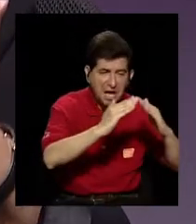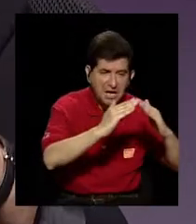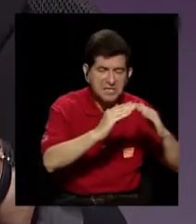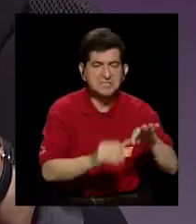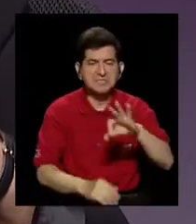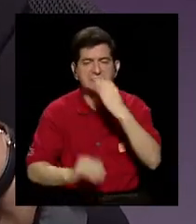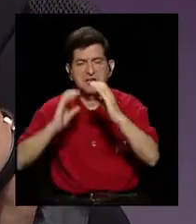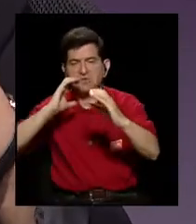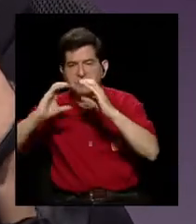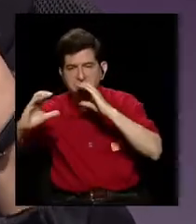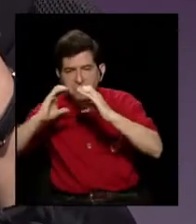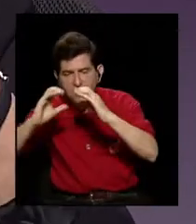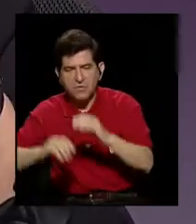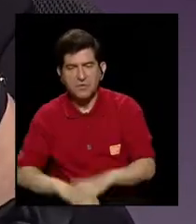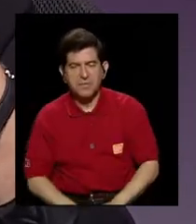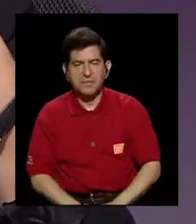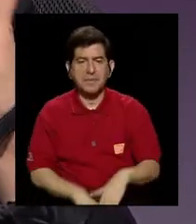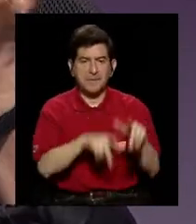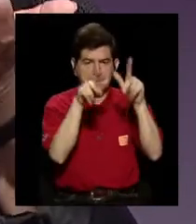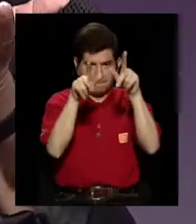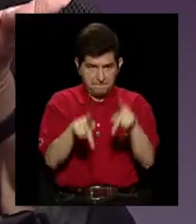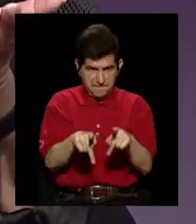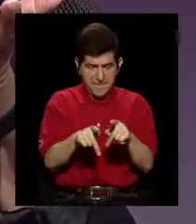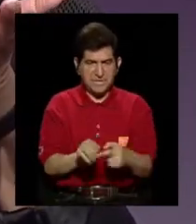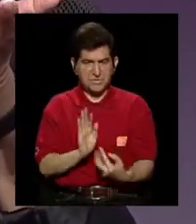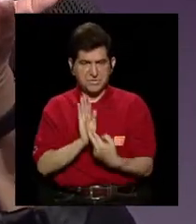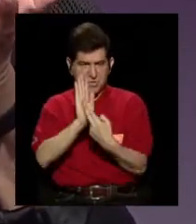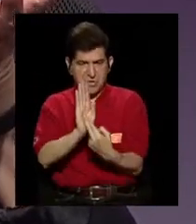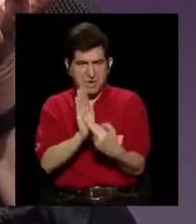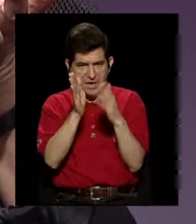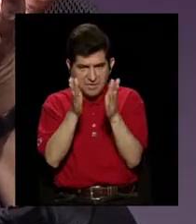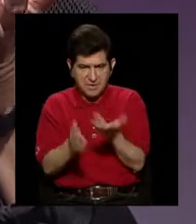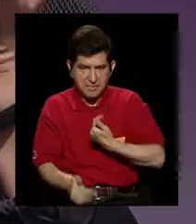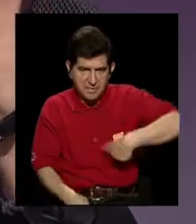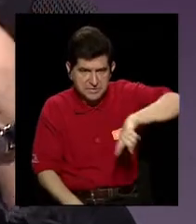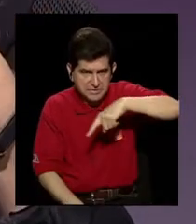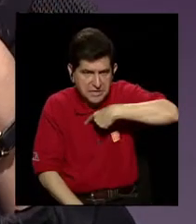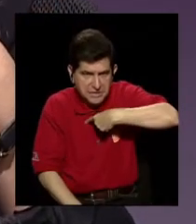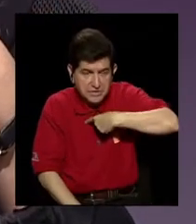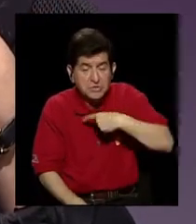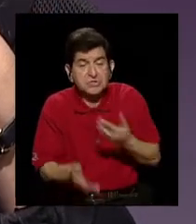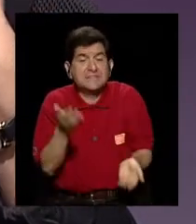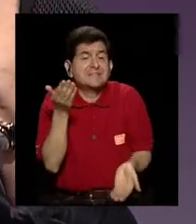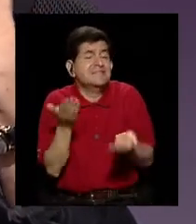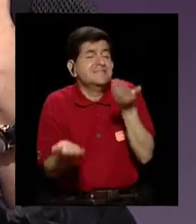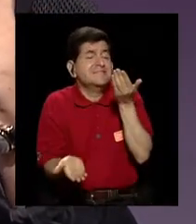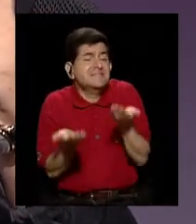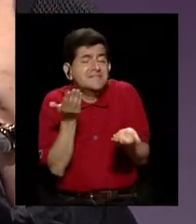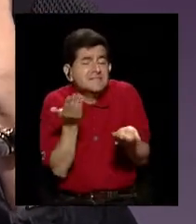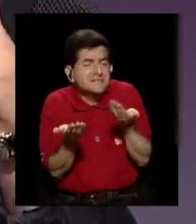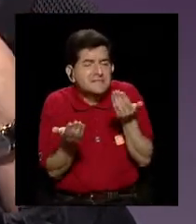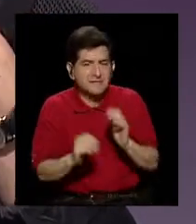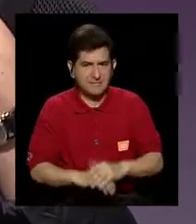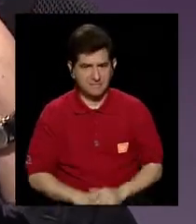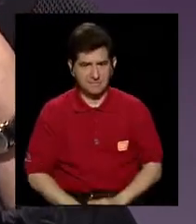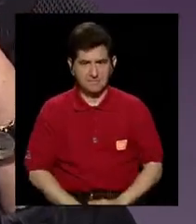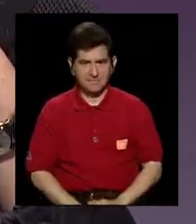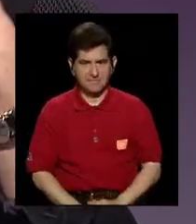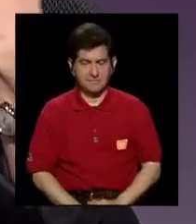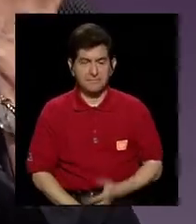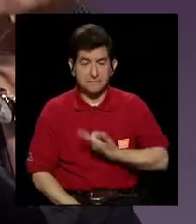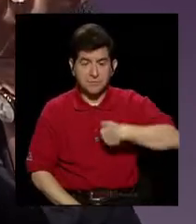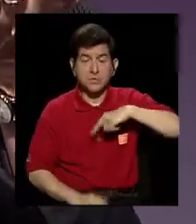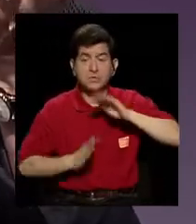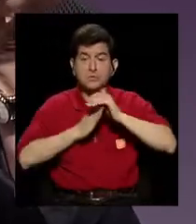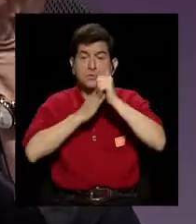los medios de comunicación, desde las personas que nos representan. Y quizás cuando